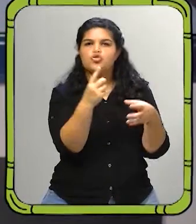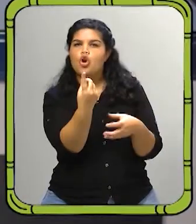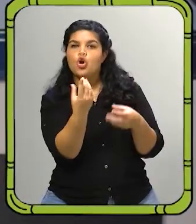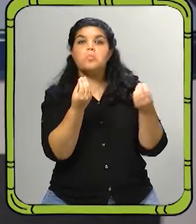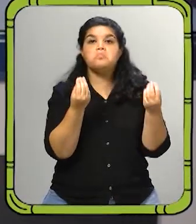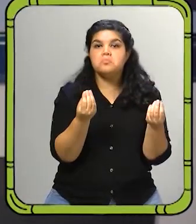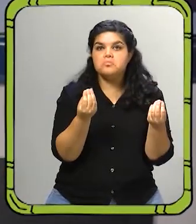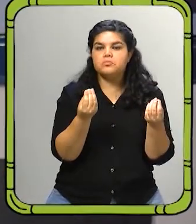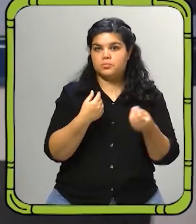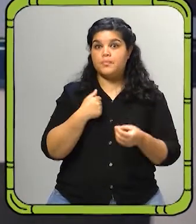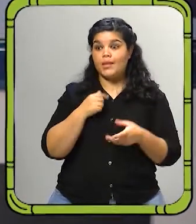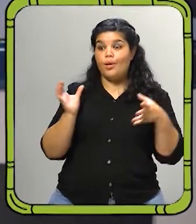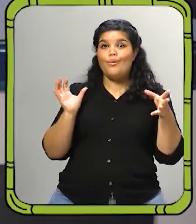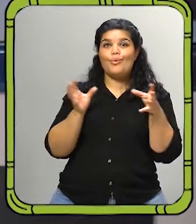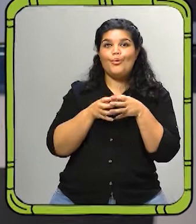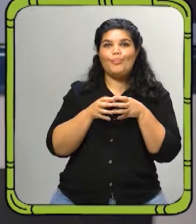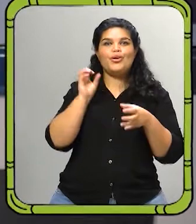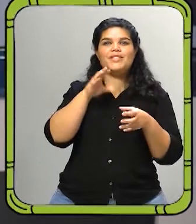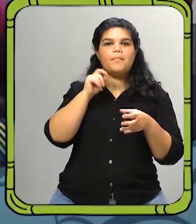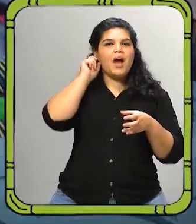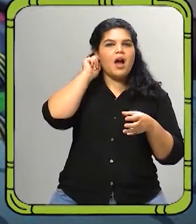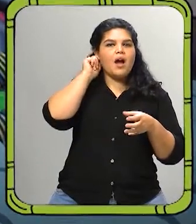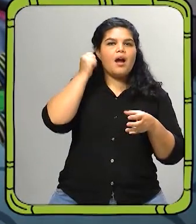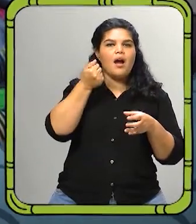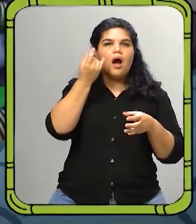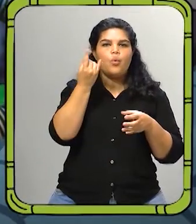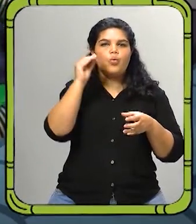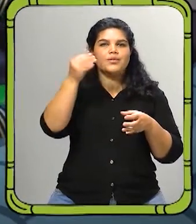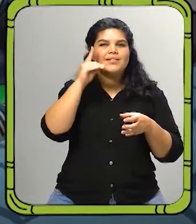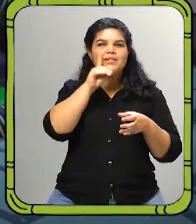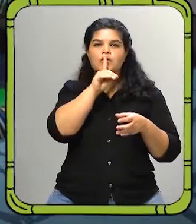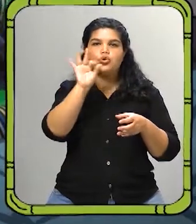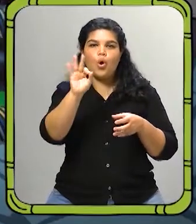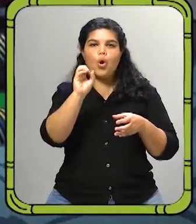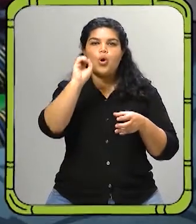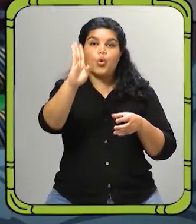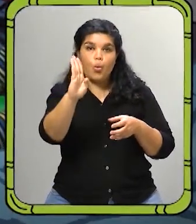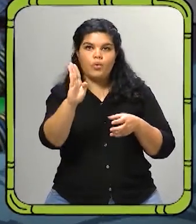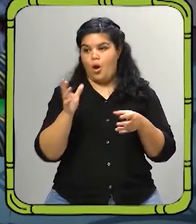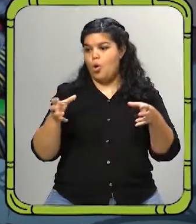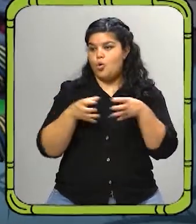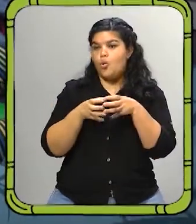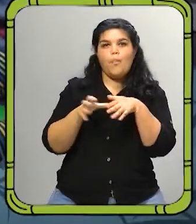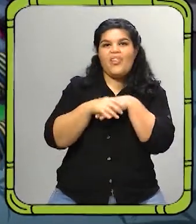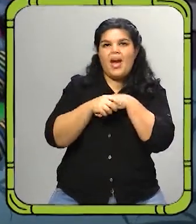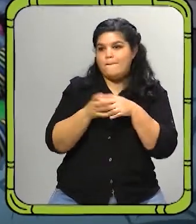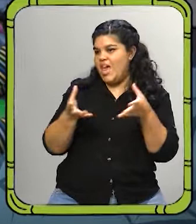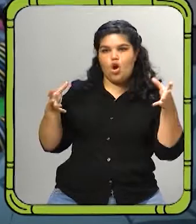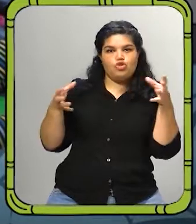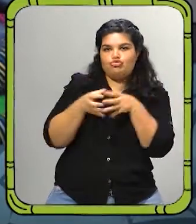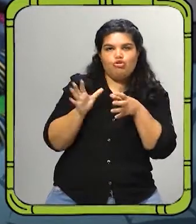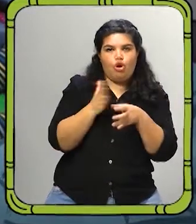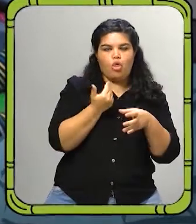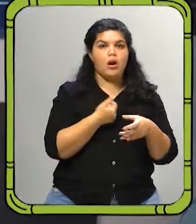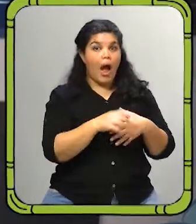tengo una banda que se llama Gauchito Club, que somos un montón de amigos tocando. ¿Y son amigos? Sí, somos